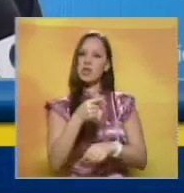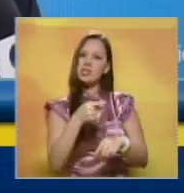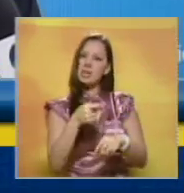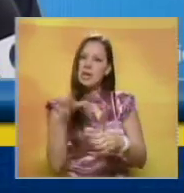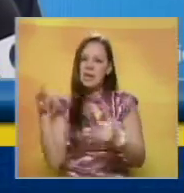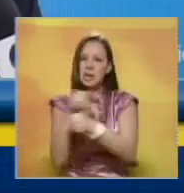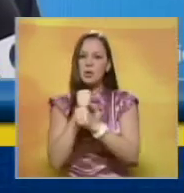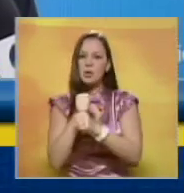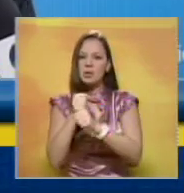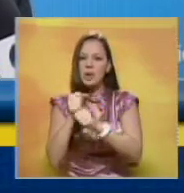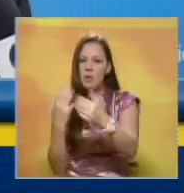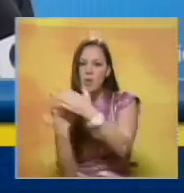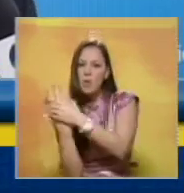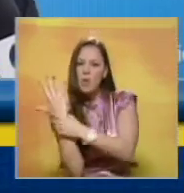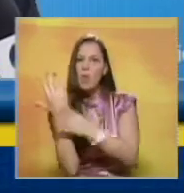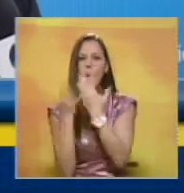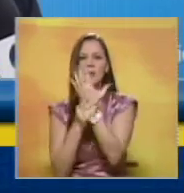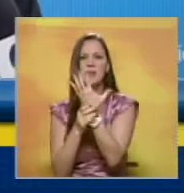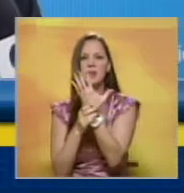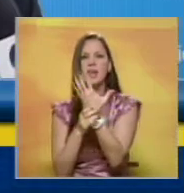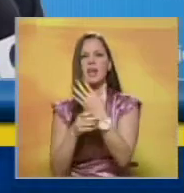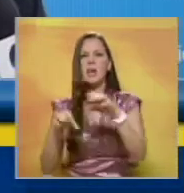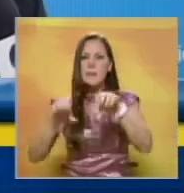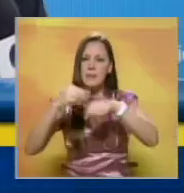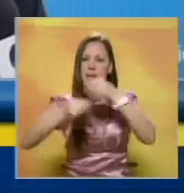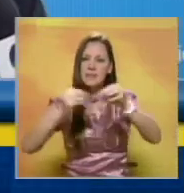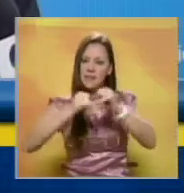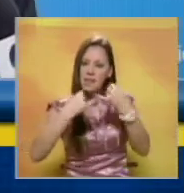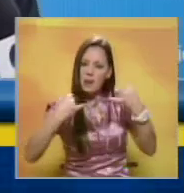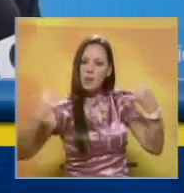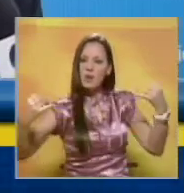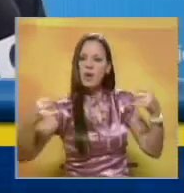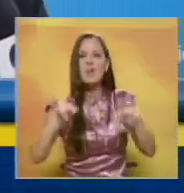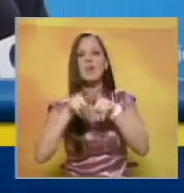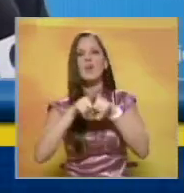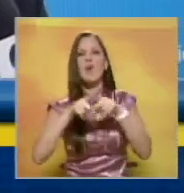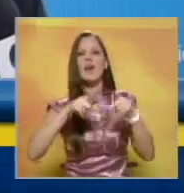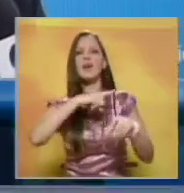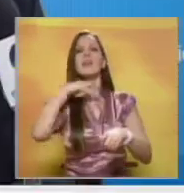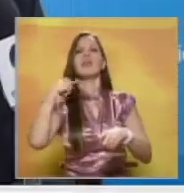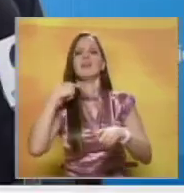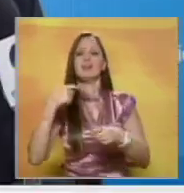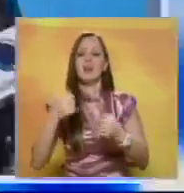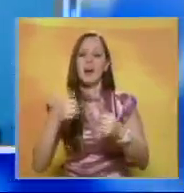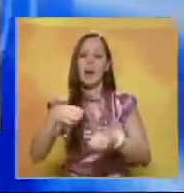instalar guayas asesinas, como la que degolló a un motorizado hace un tiempo atrás. Es una cita textual.